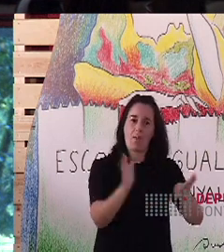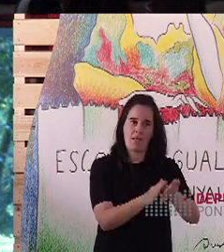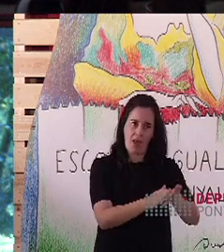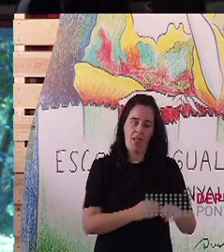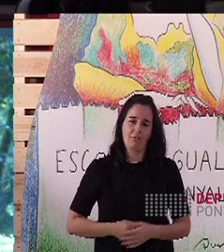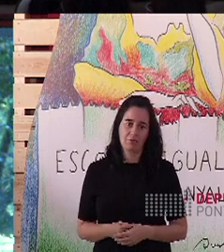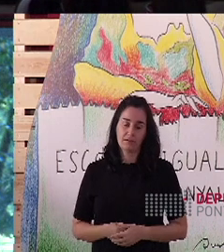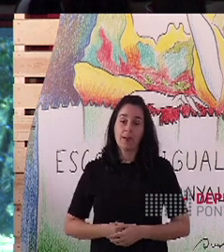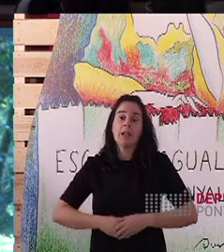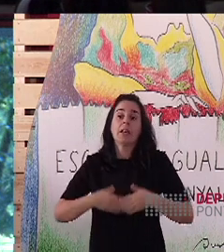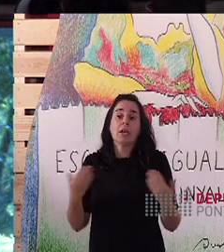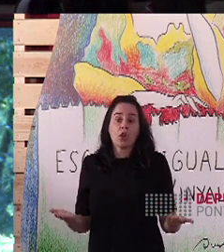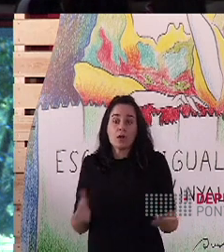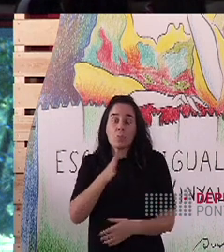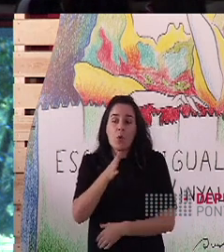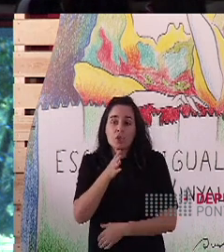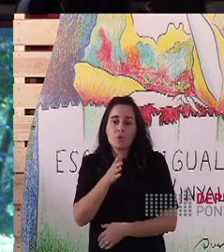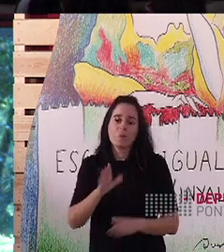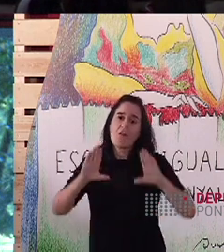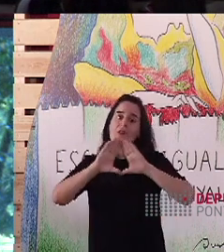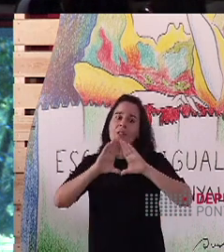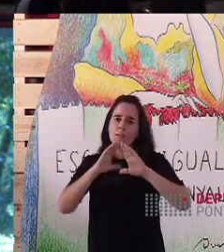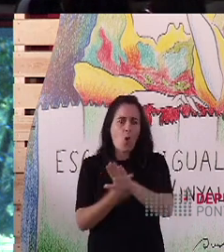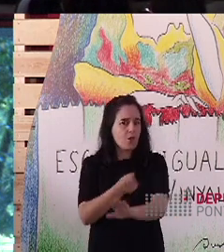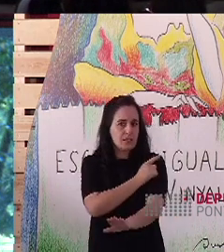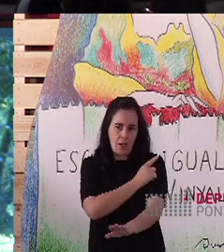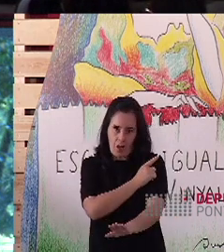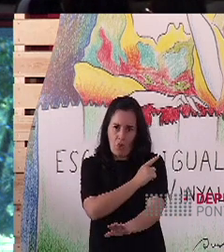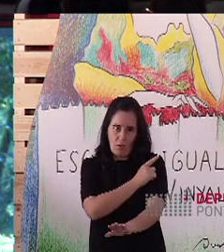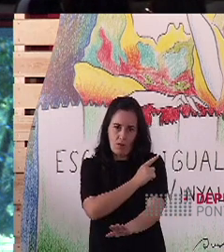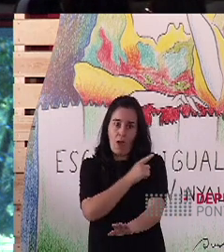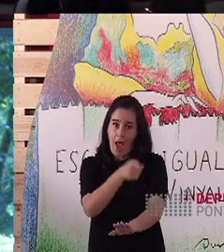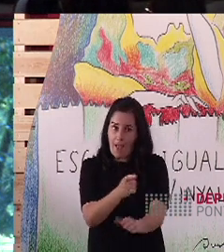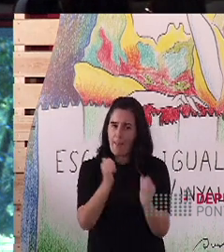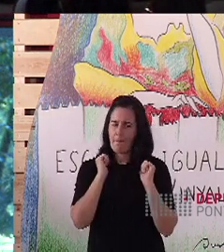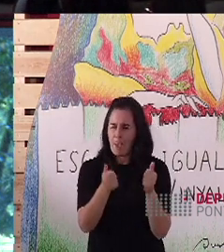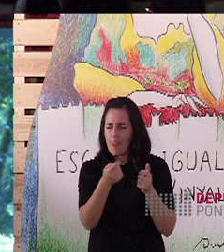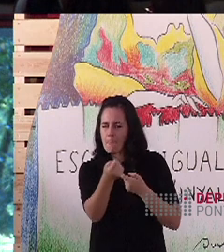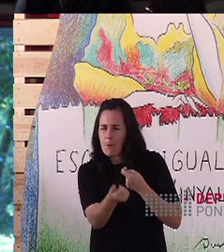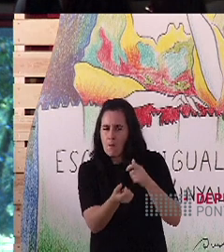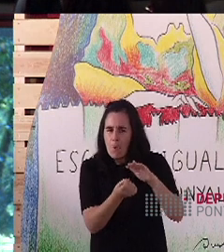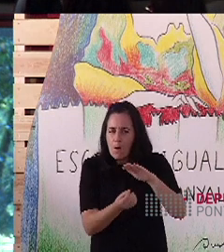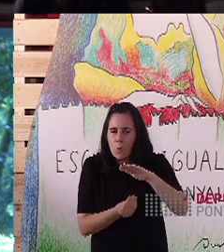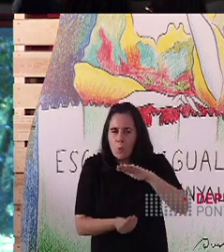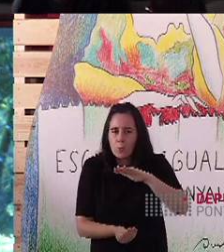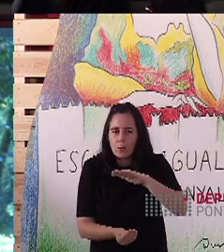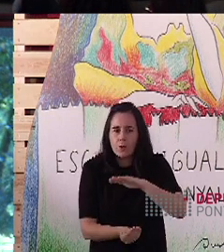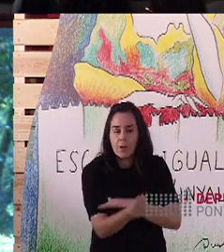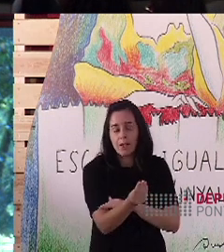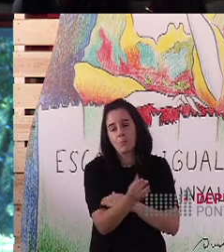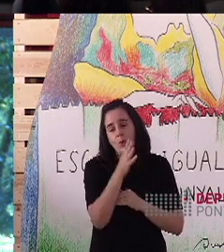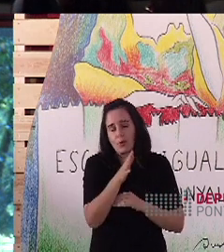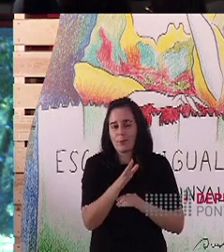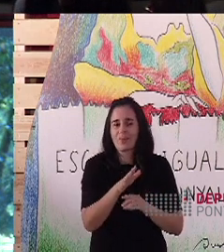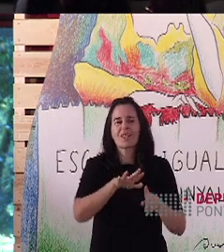izquierda. Por eso, el feminismo radical, que se va a gestar en el contexto también histórico y social de